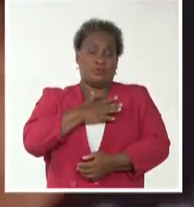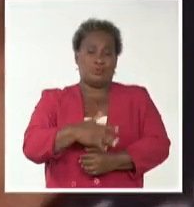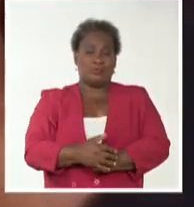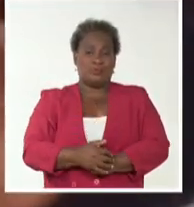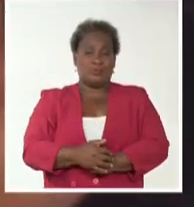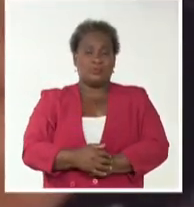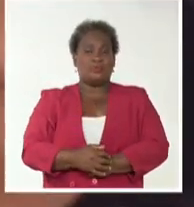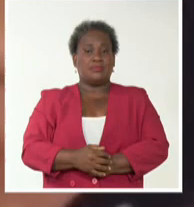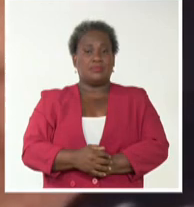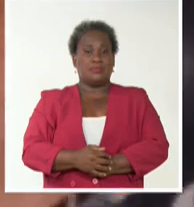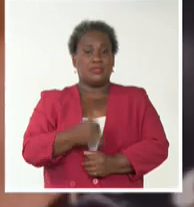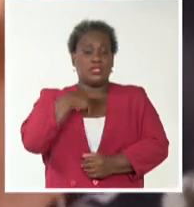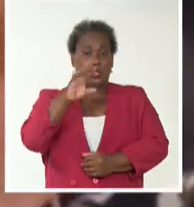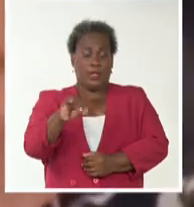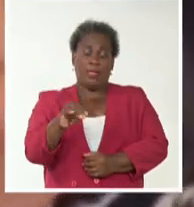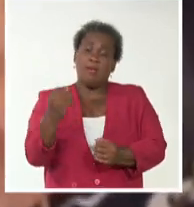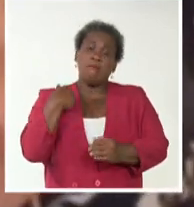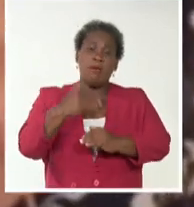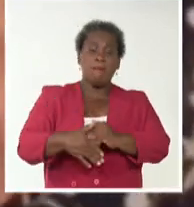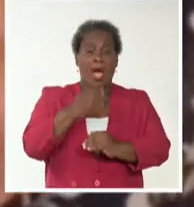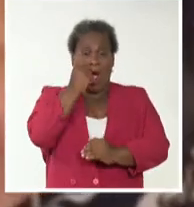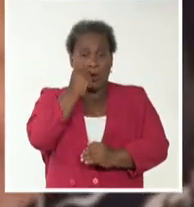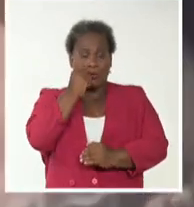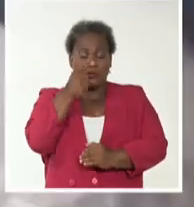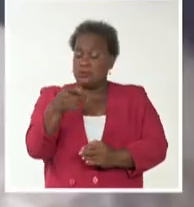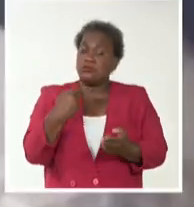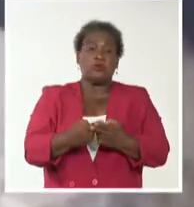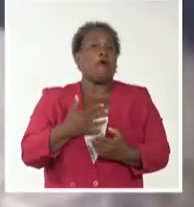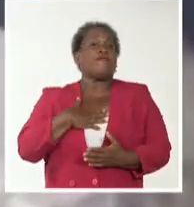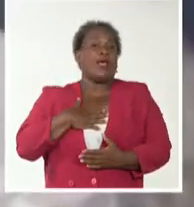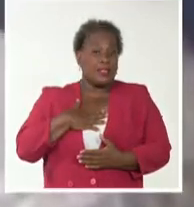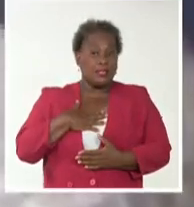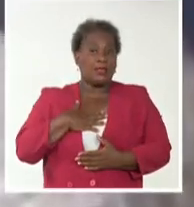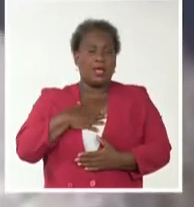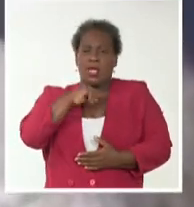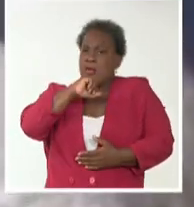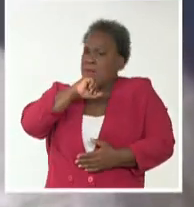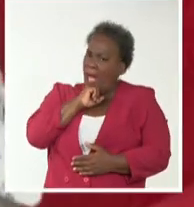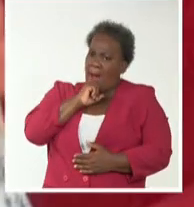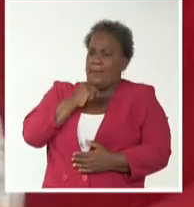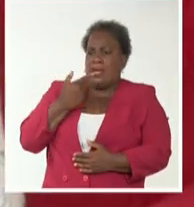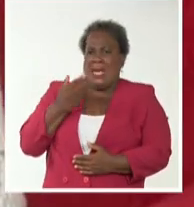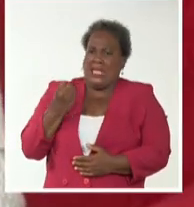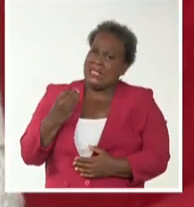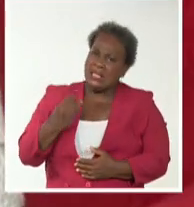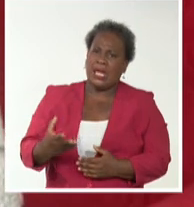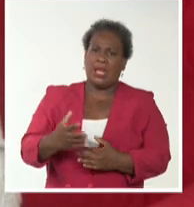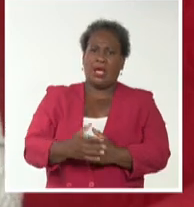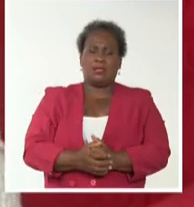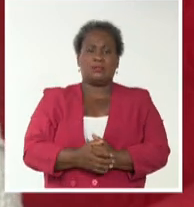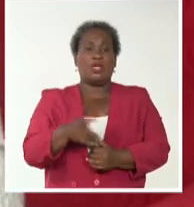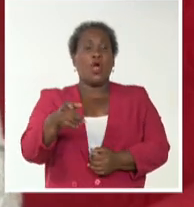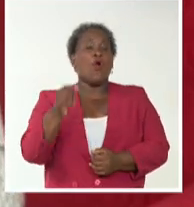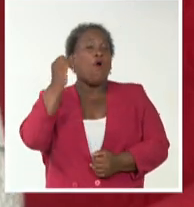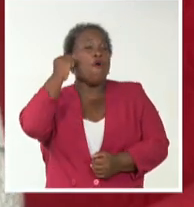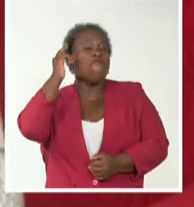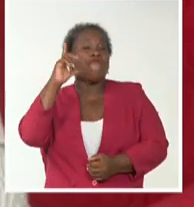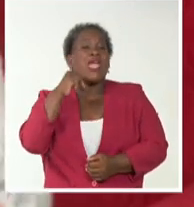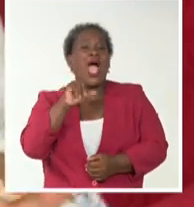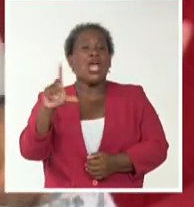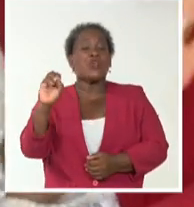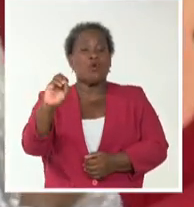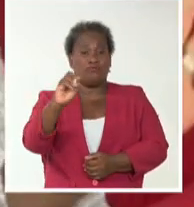muy bien claro que era mi hermano, pero claro, no me creíste. Ay, mami, es que son tantas las mentiras. Con Ernesto Fiallo me gusta mucho su manera